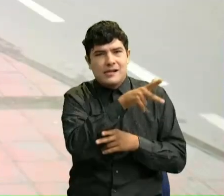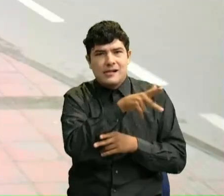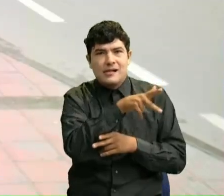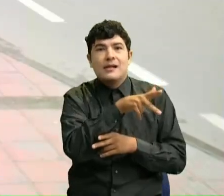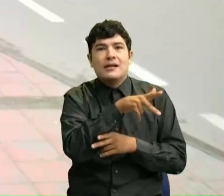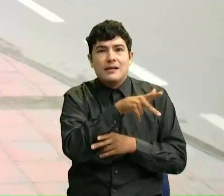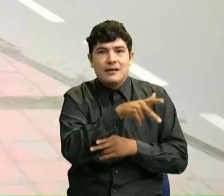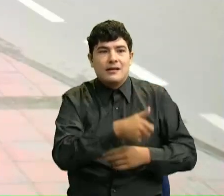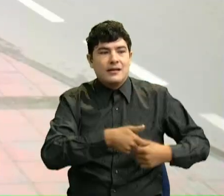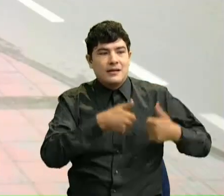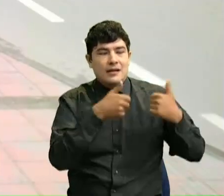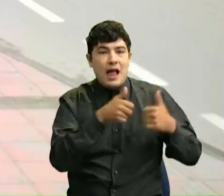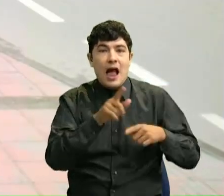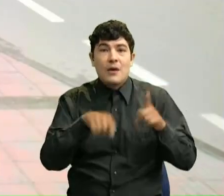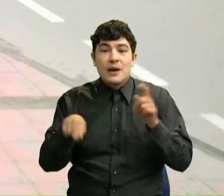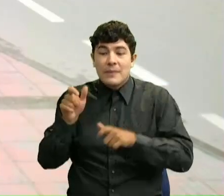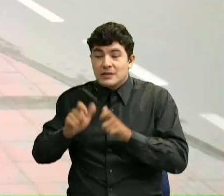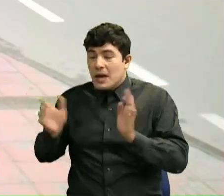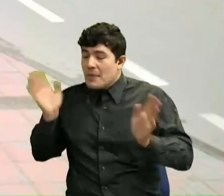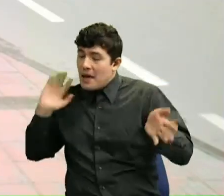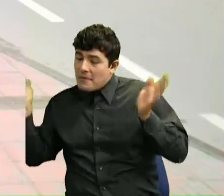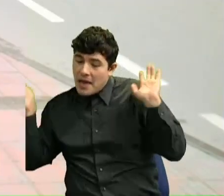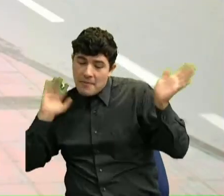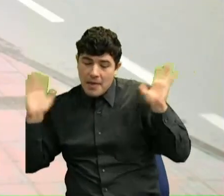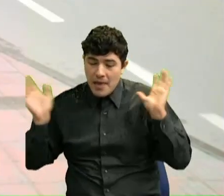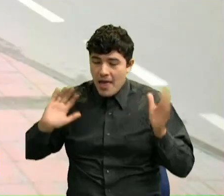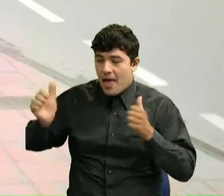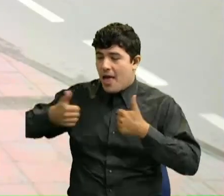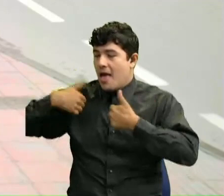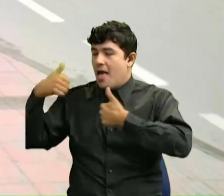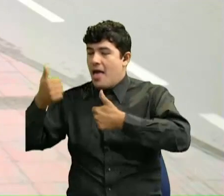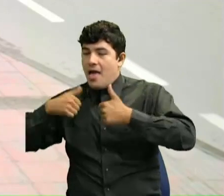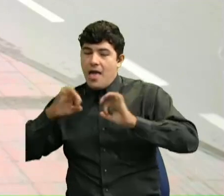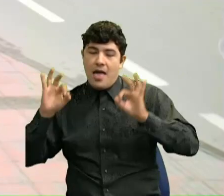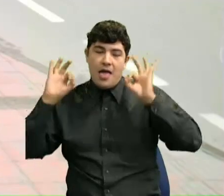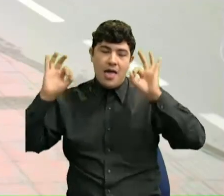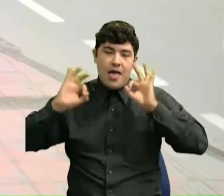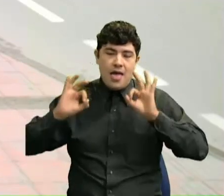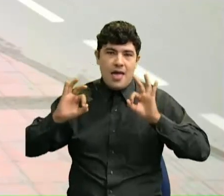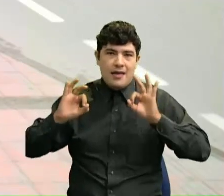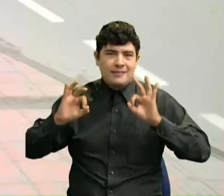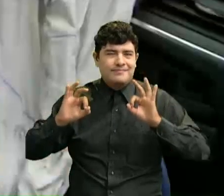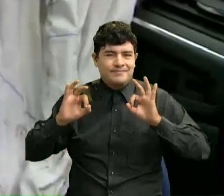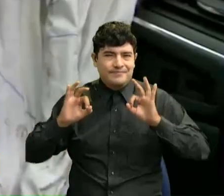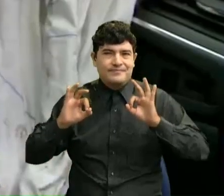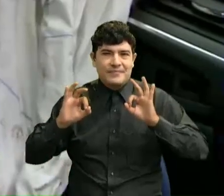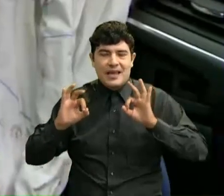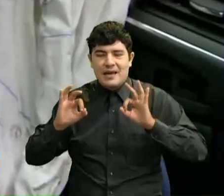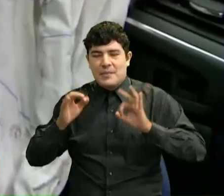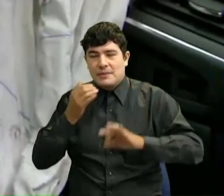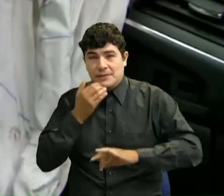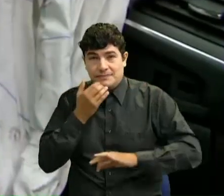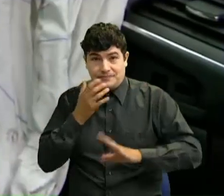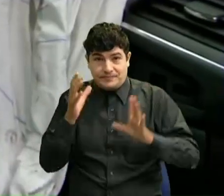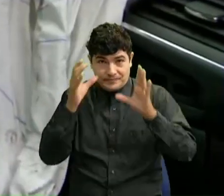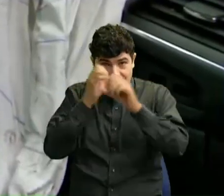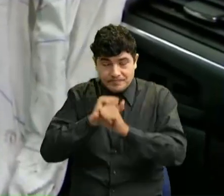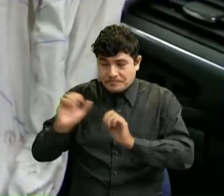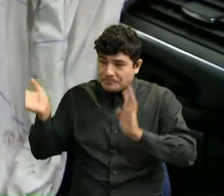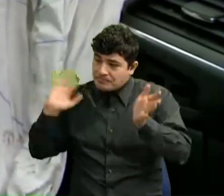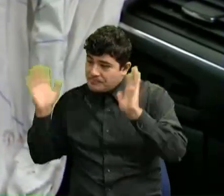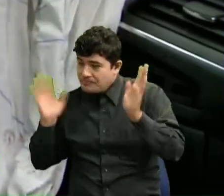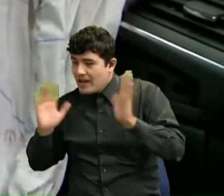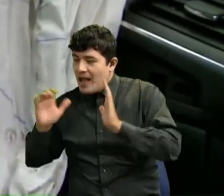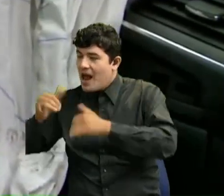óptimas condiciones para conducir. Lastimosamente se nos están presentando situaciones de ciudadanos todavía con temas de